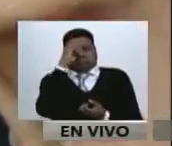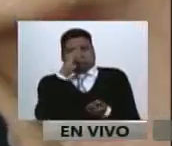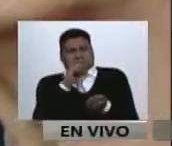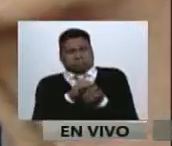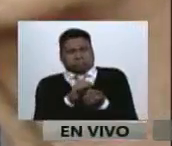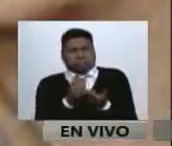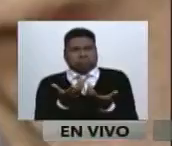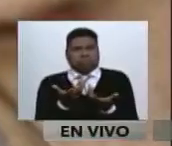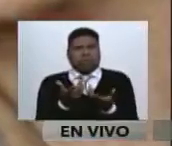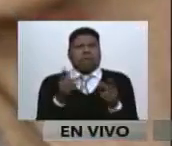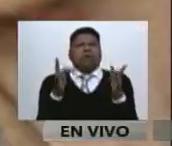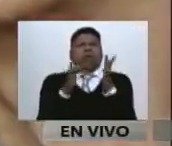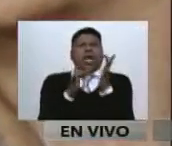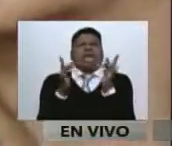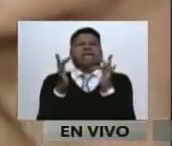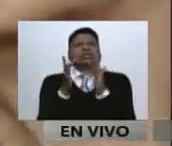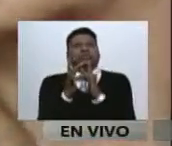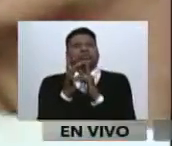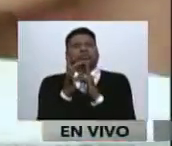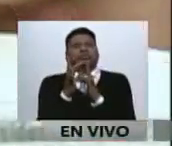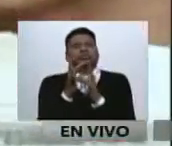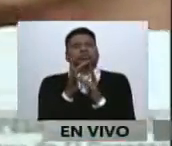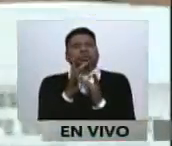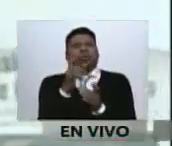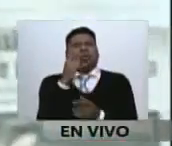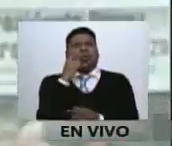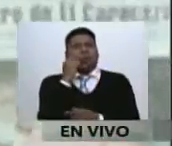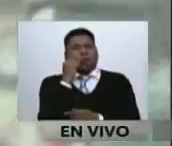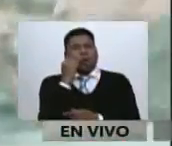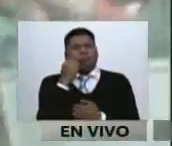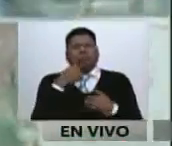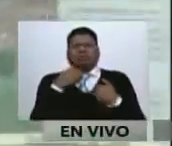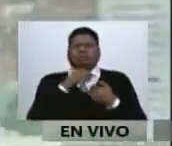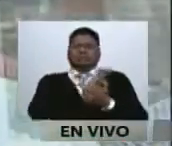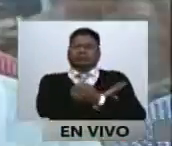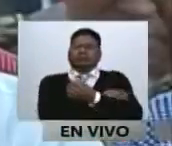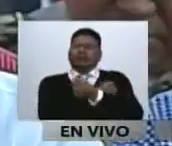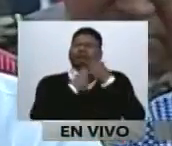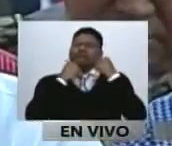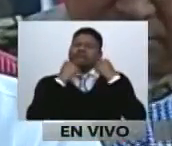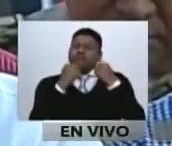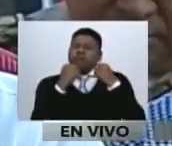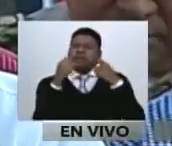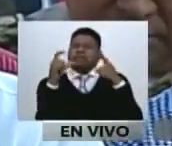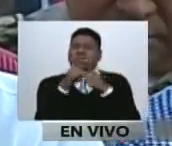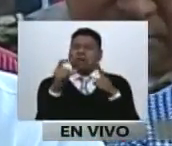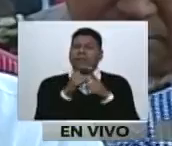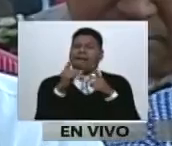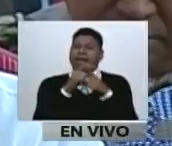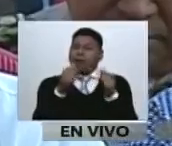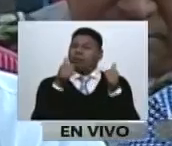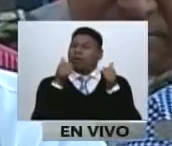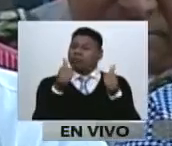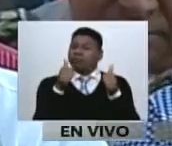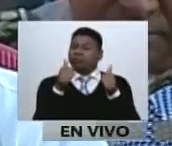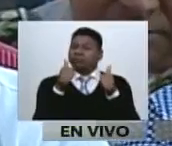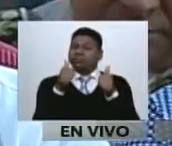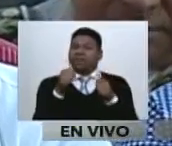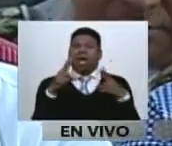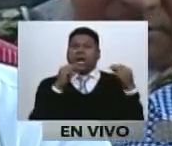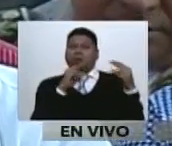un hombre que tenía fuerza en lo que hablaba, y hablaba con